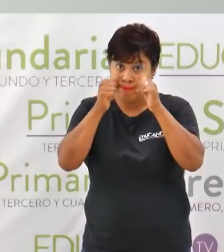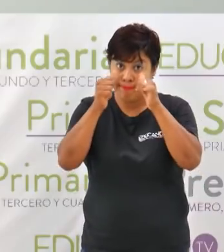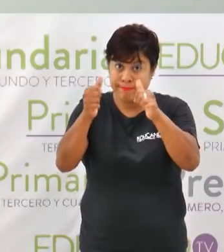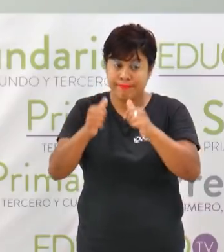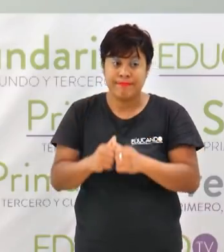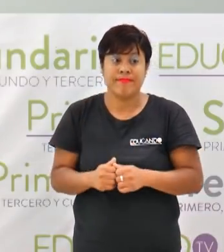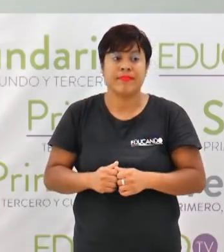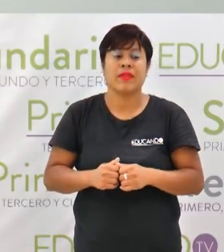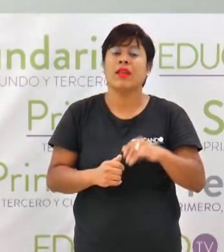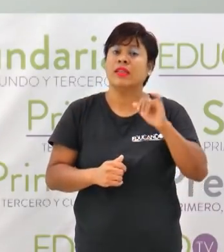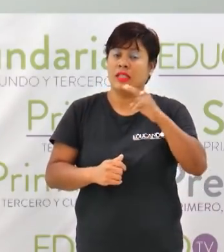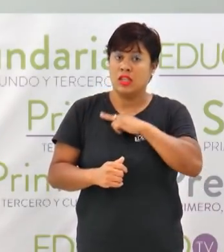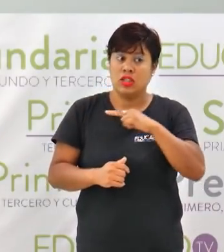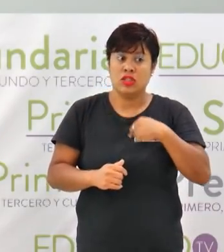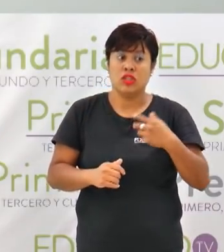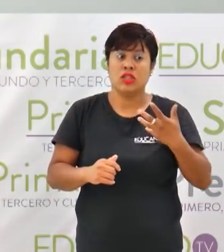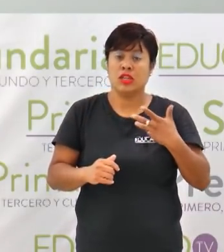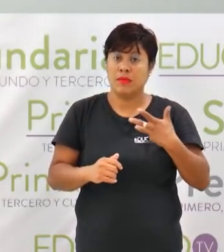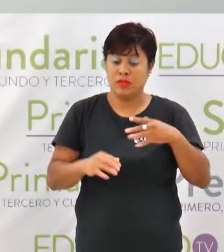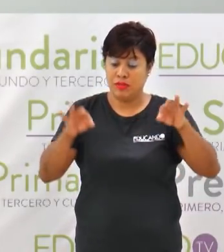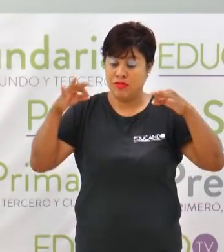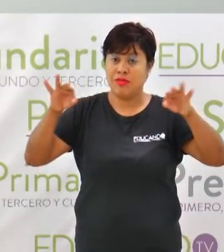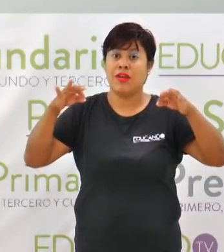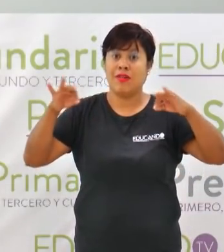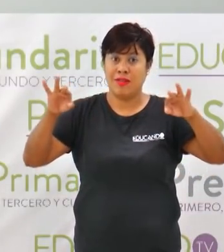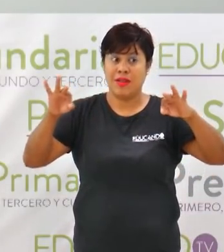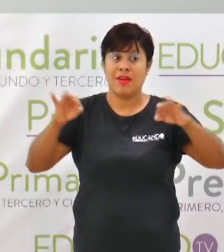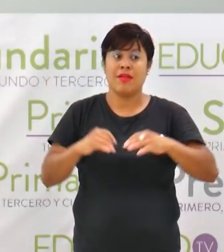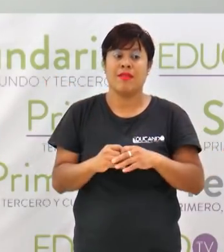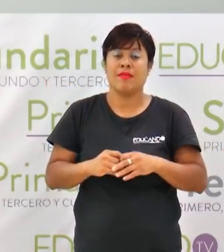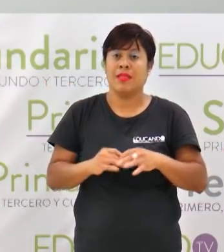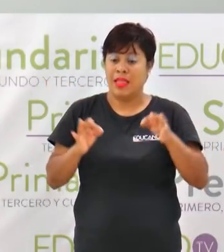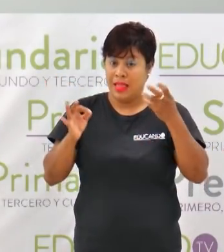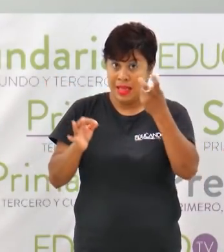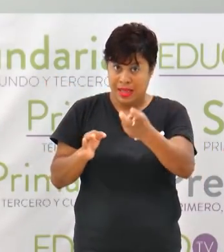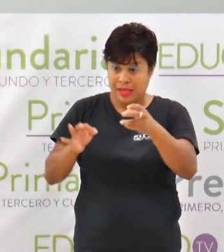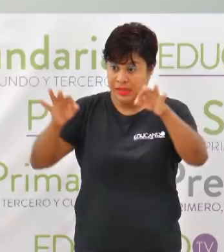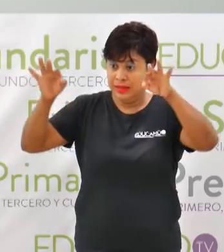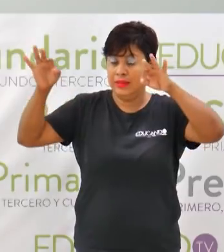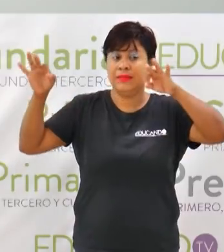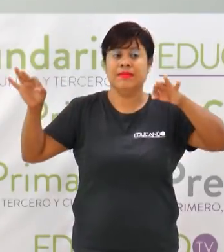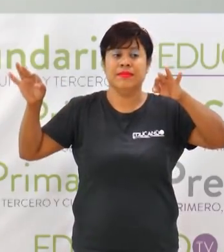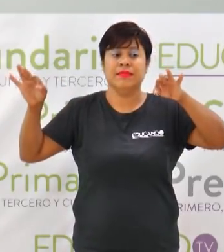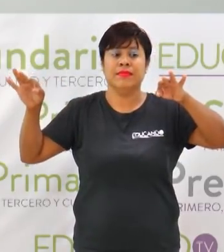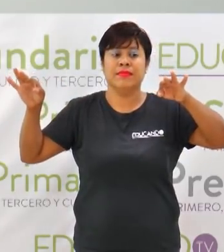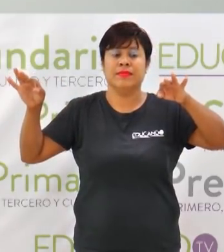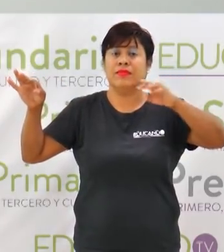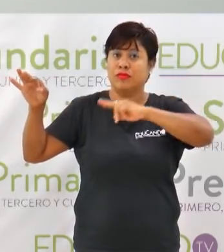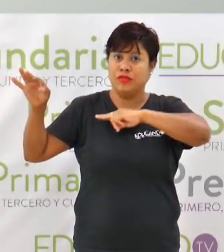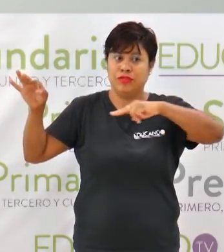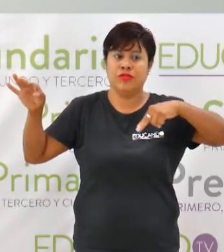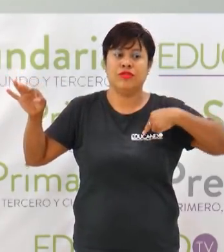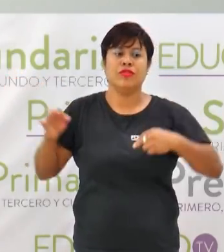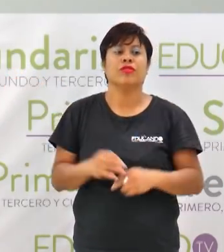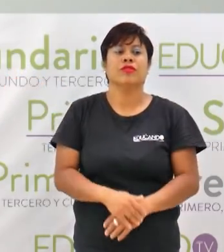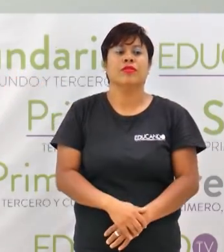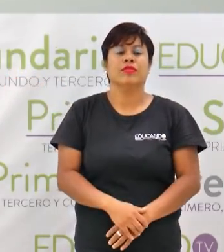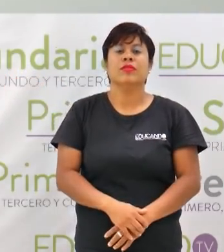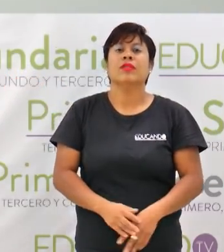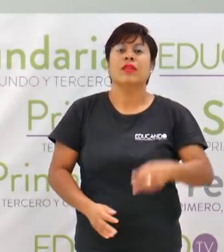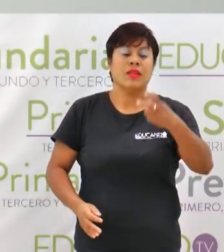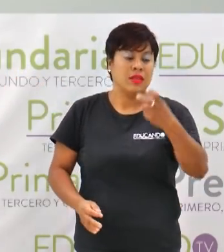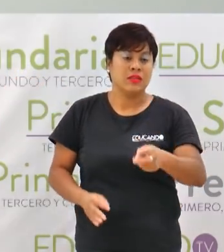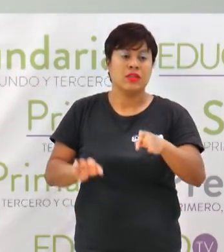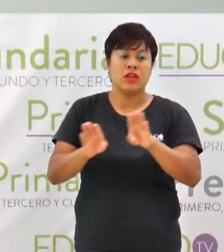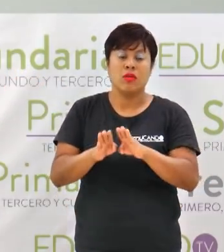atención. Si nosotros tenemos una hoja de este tamaño, ¿bien? Nosotros, a través